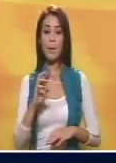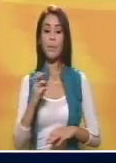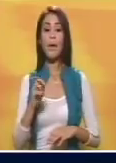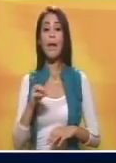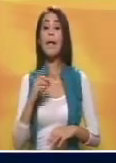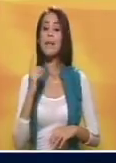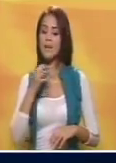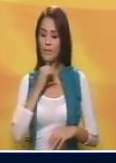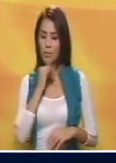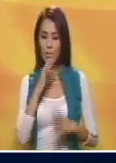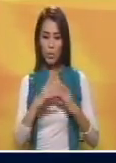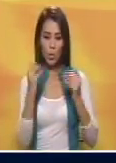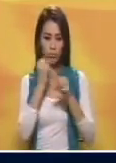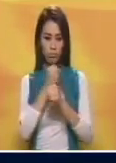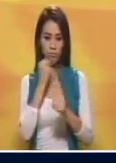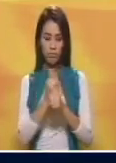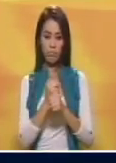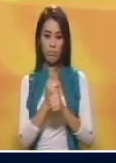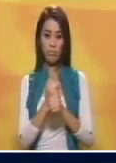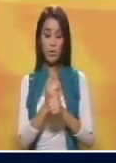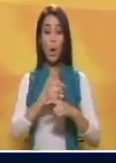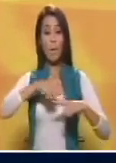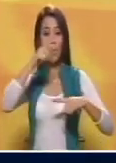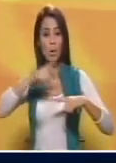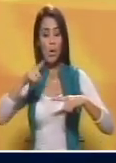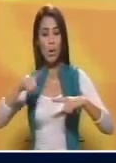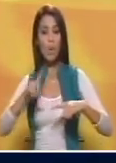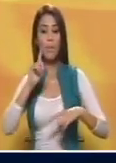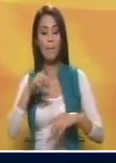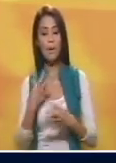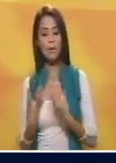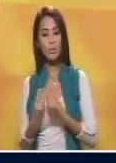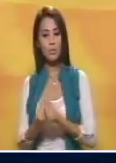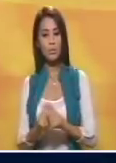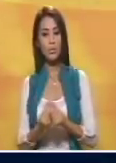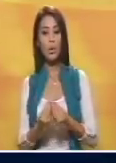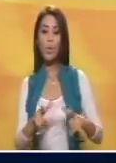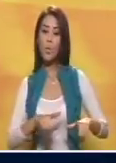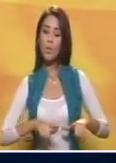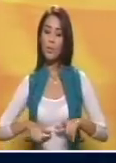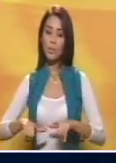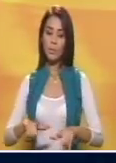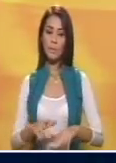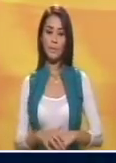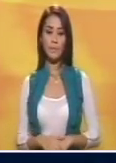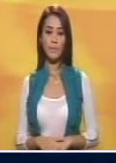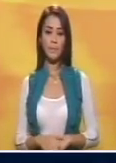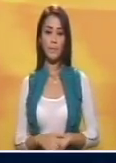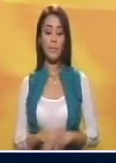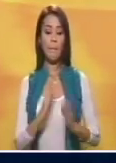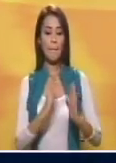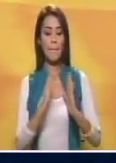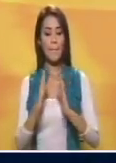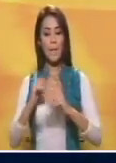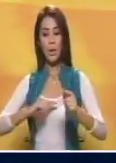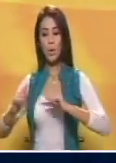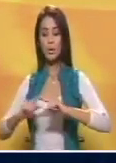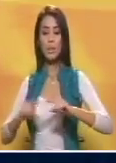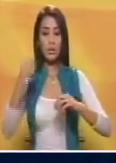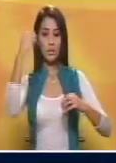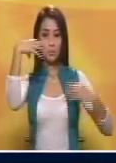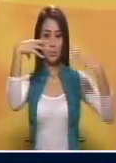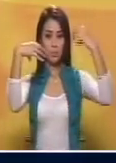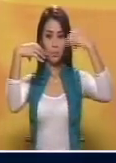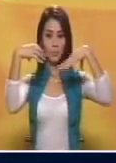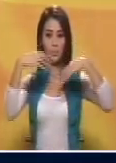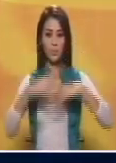los trabajos se llevan a cabo por Corpoelec en conjunto con el ayuntamiento local mediante la coordinación de iluminación.